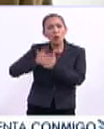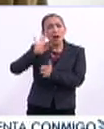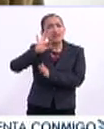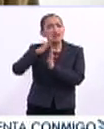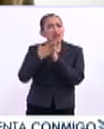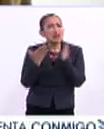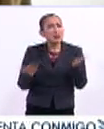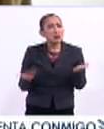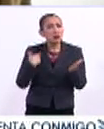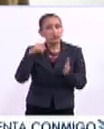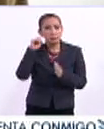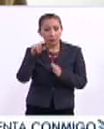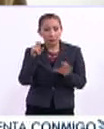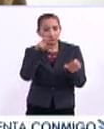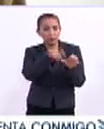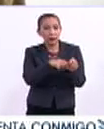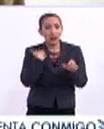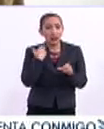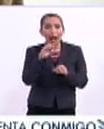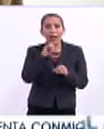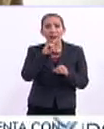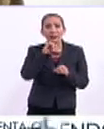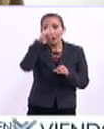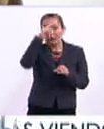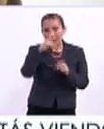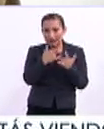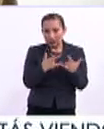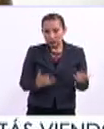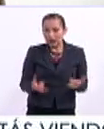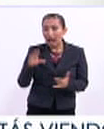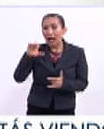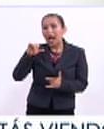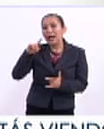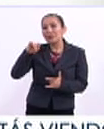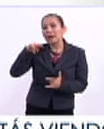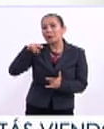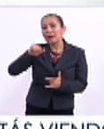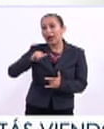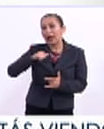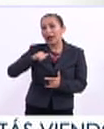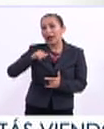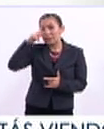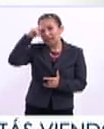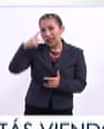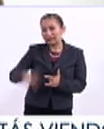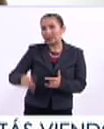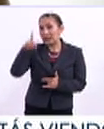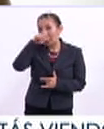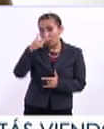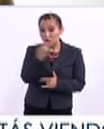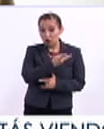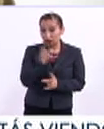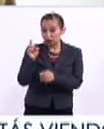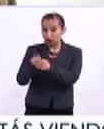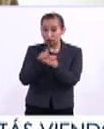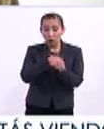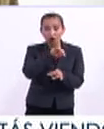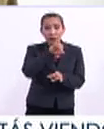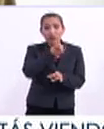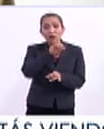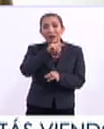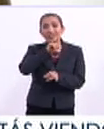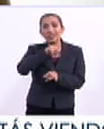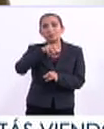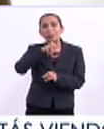libros, perteneció a la Academia Mexicana de la Historia y a la Academia Mexicana de la Lengua. Don José Fuentes Mares